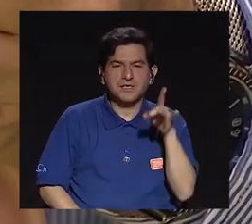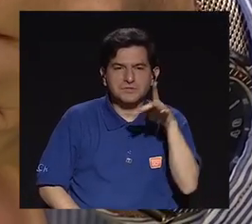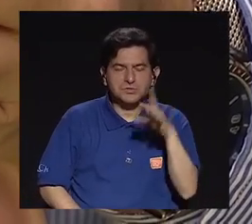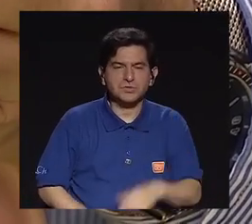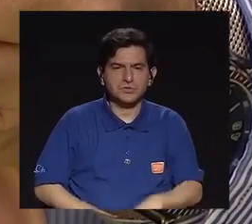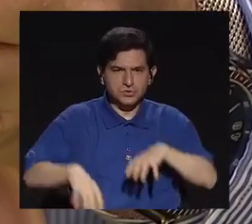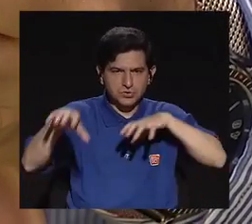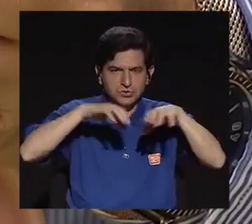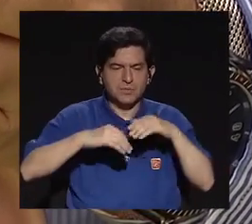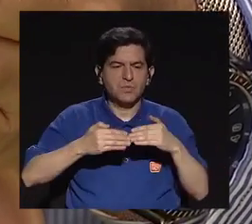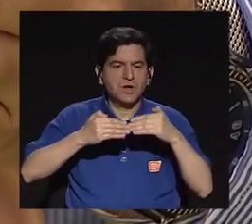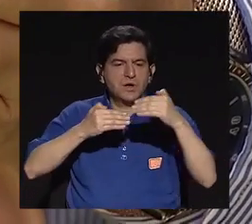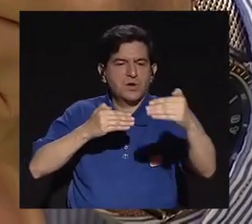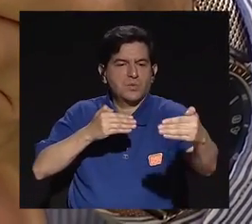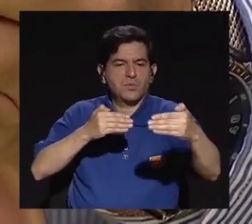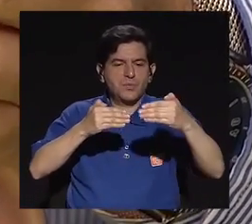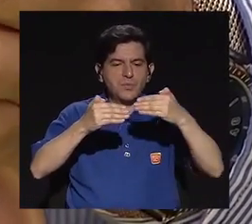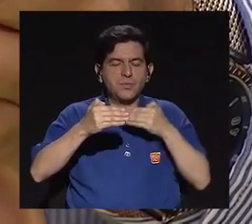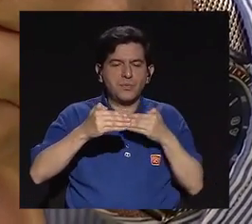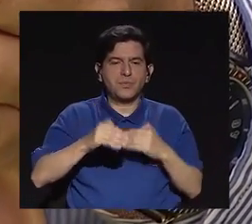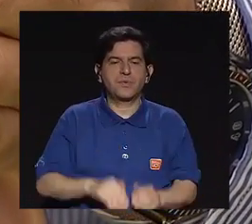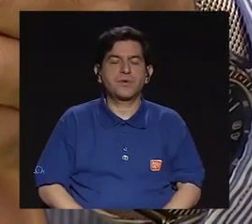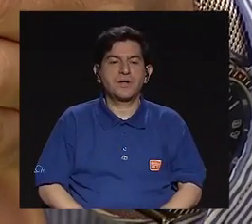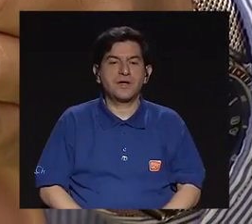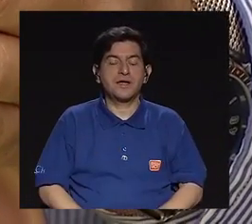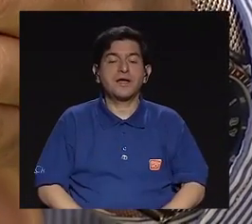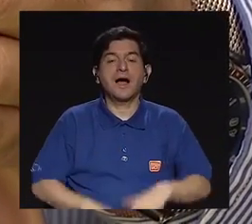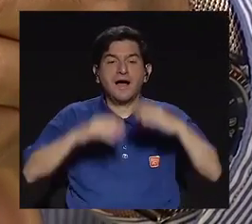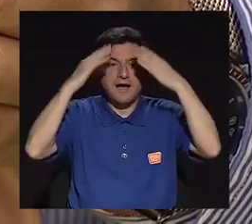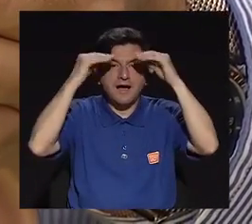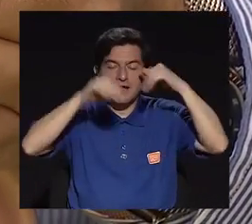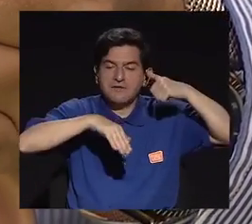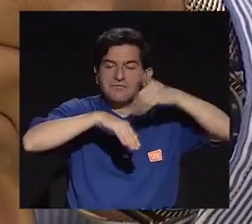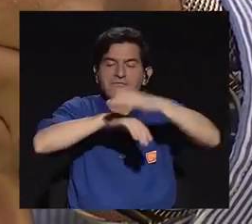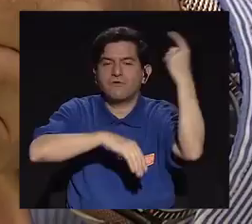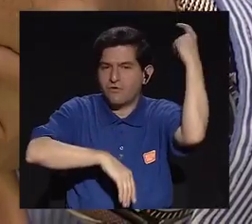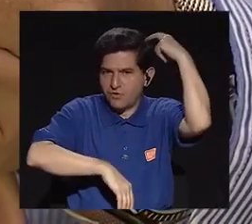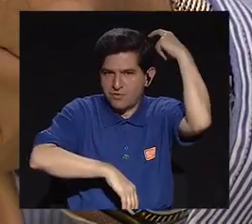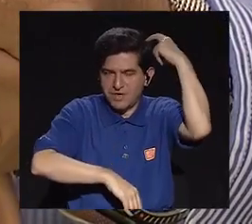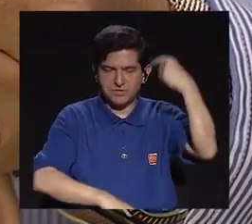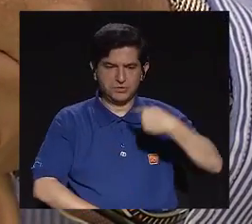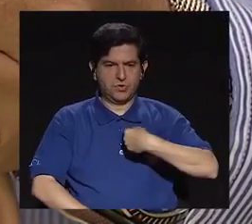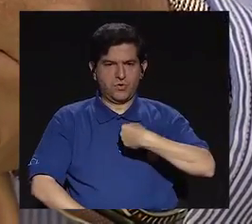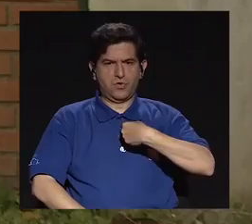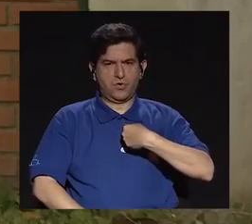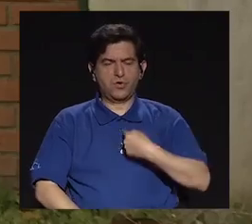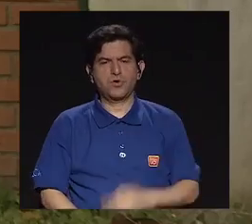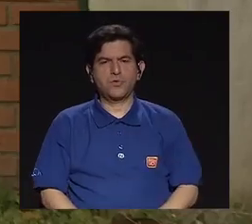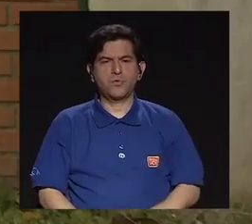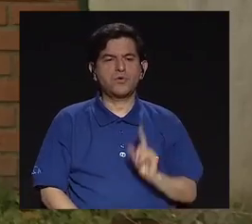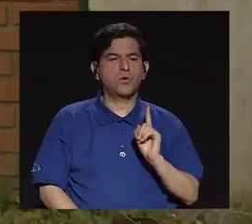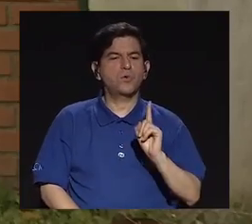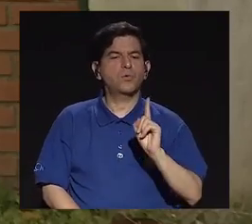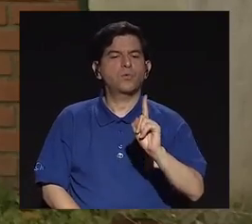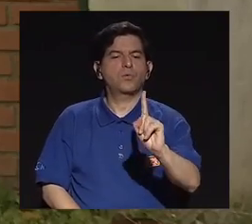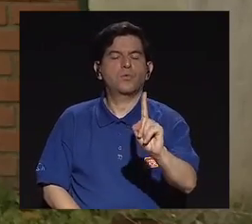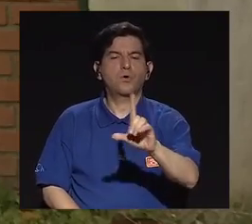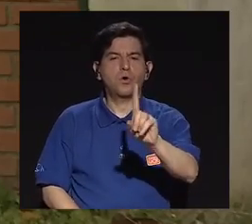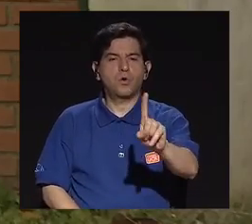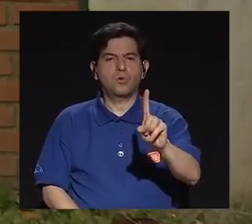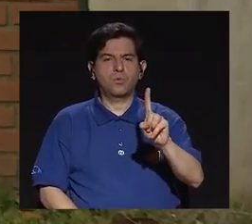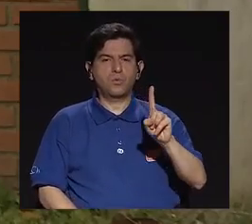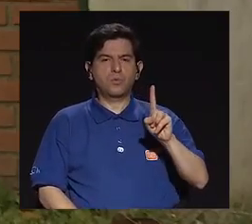se mueven para adelante y para atrás, se estimulan las células ciliadas y le mandan la señal al cerebro para decirle si uno va acelerando hacia adelante